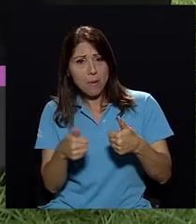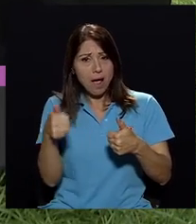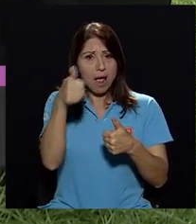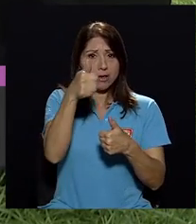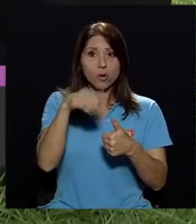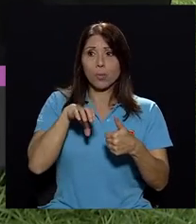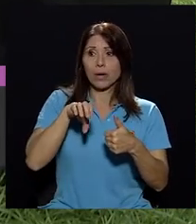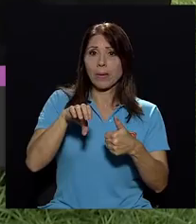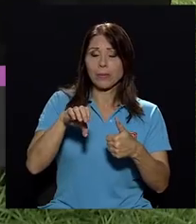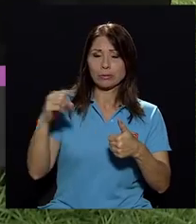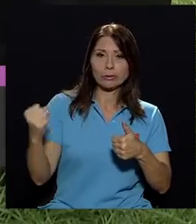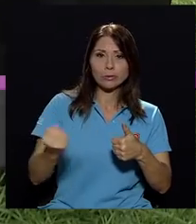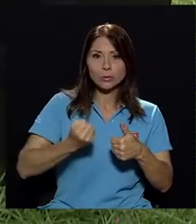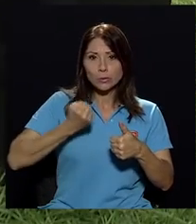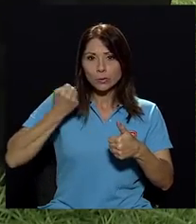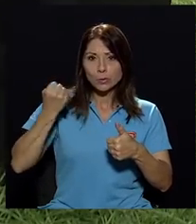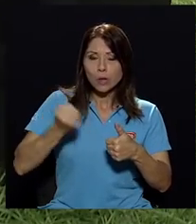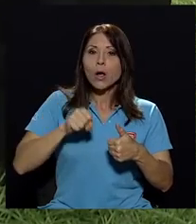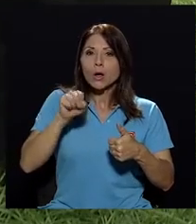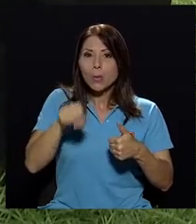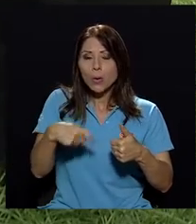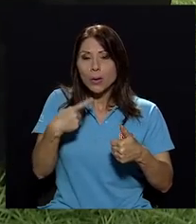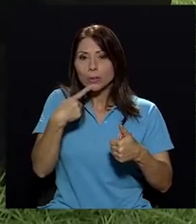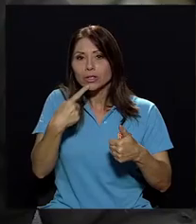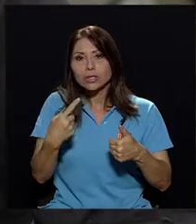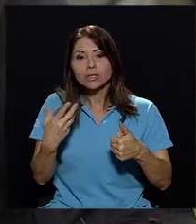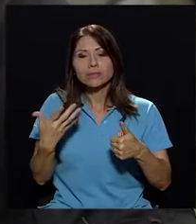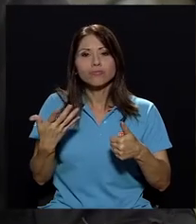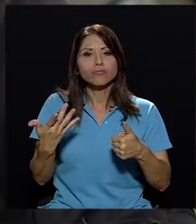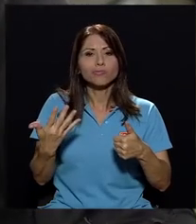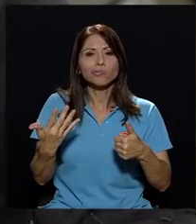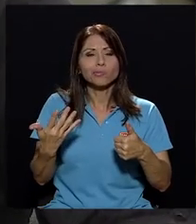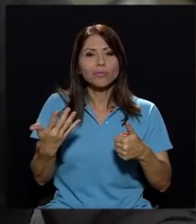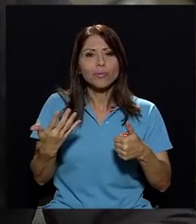estos episodios más fuertes, si le podríamos decir, ¿verdad?